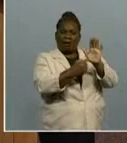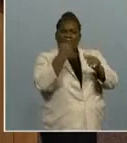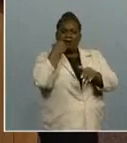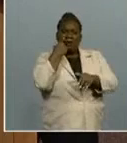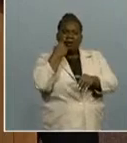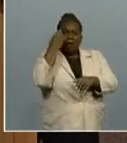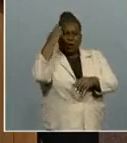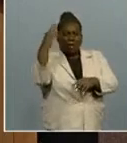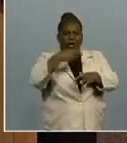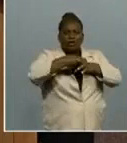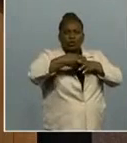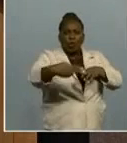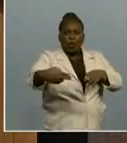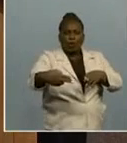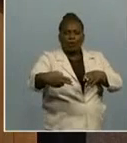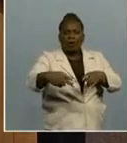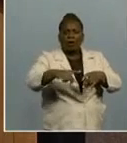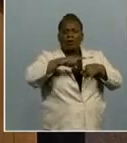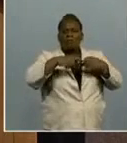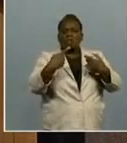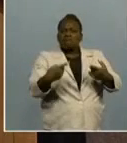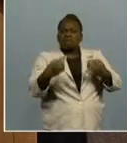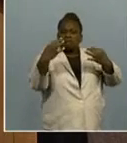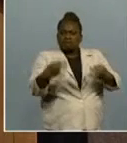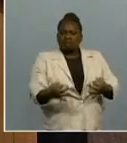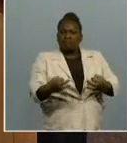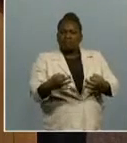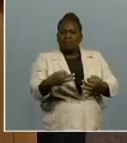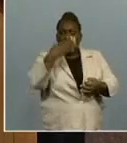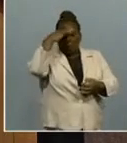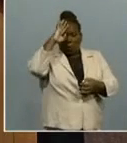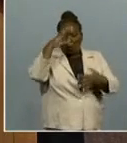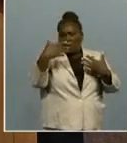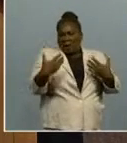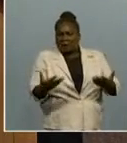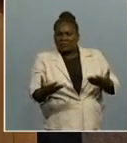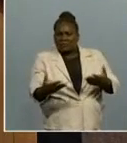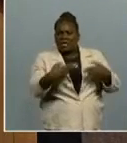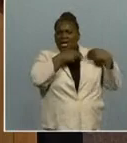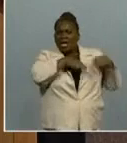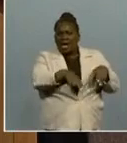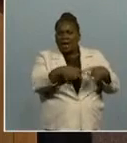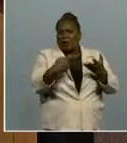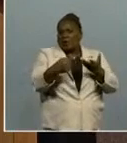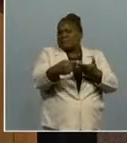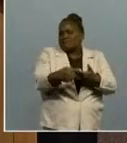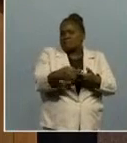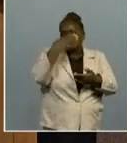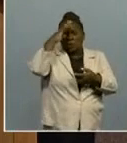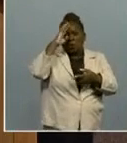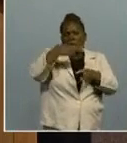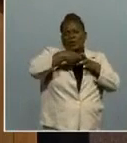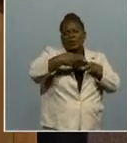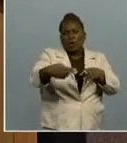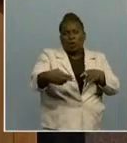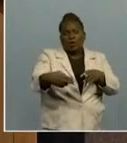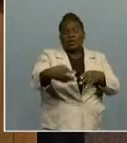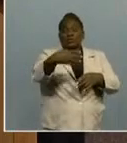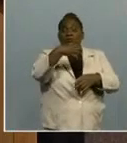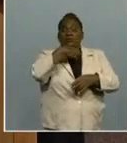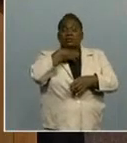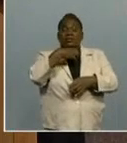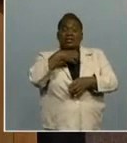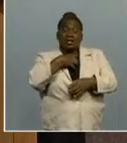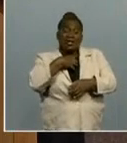de la historia las razones y convicciones patrióticas las claves del liderazgo colectivo tenemos el desafío